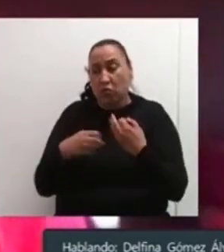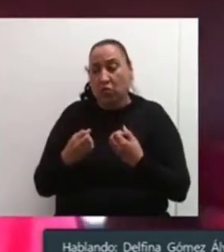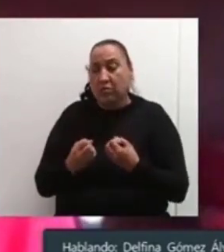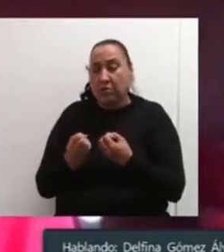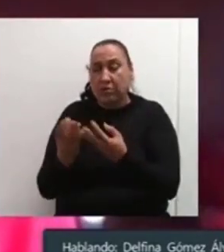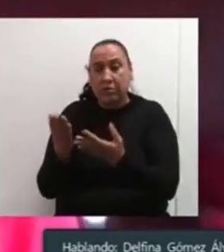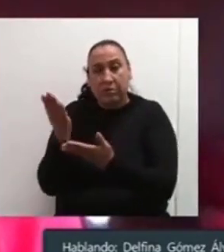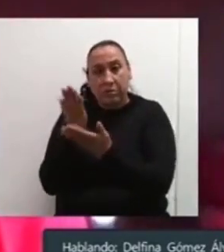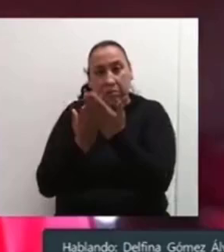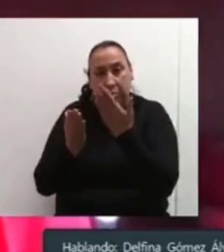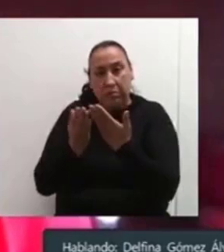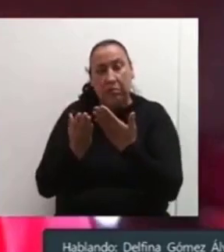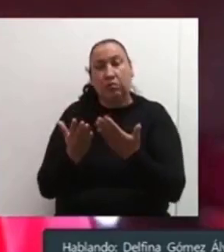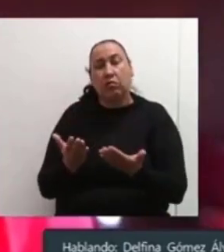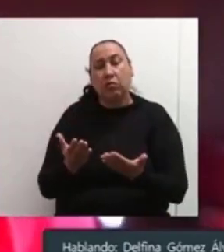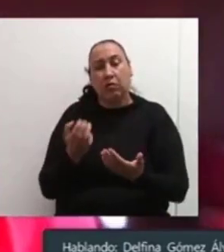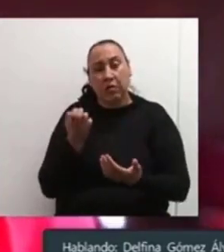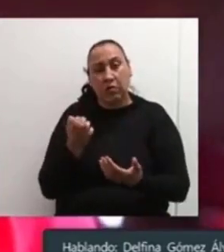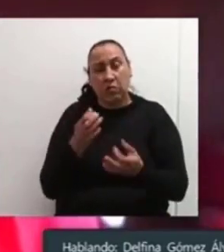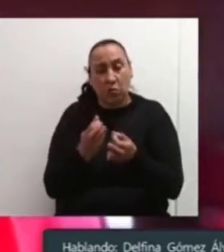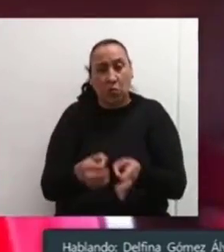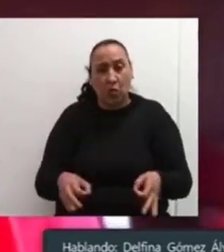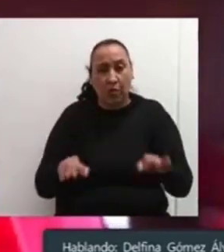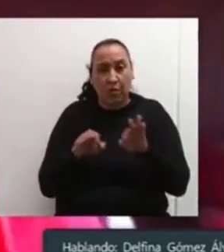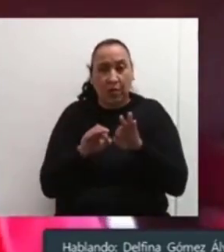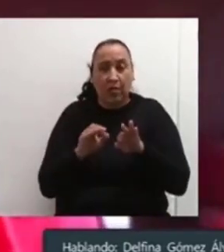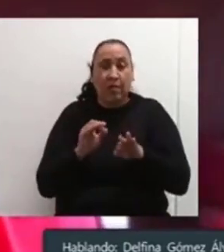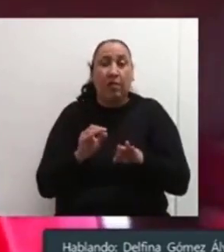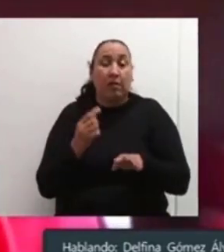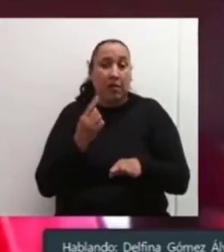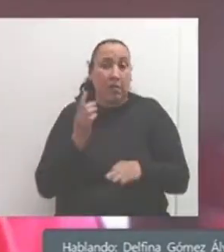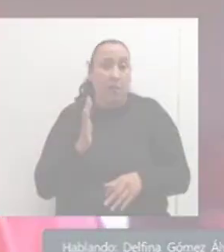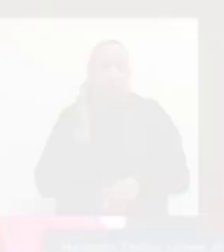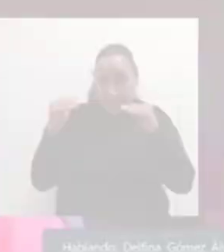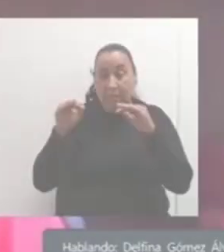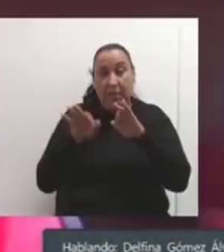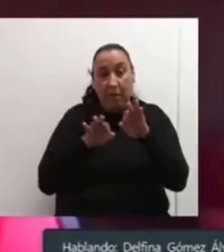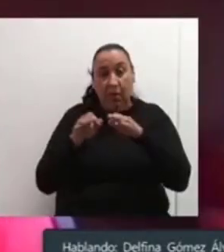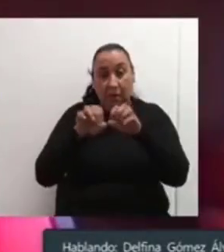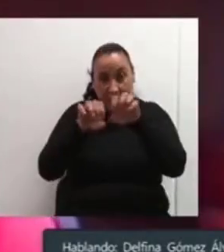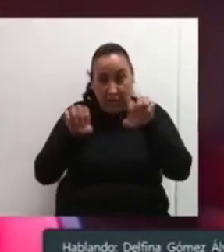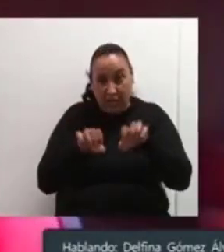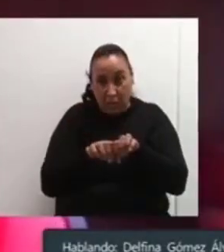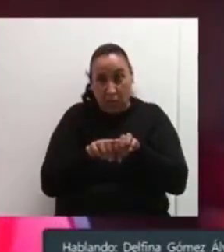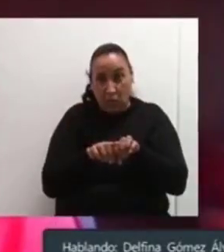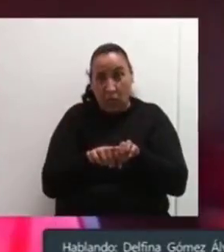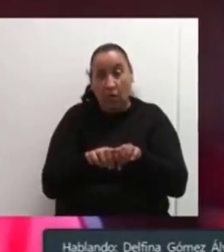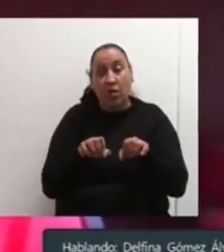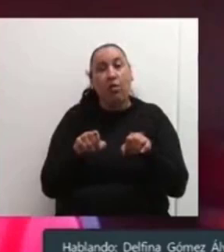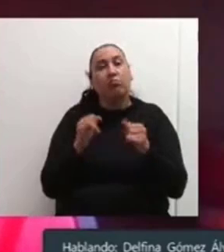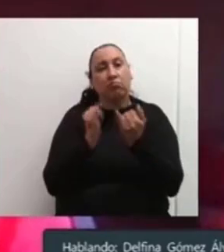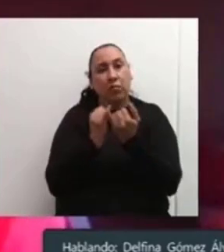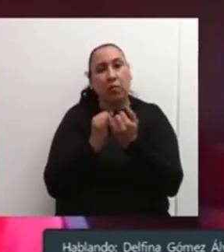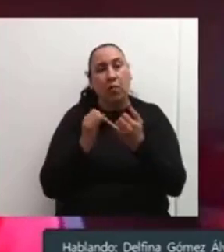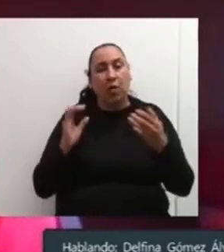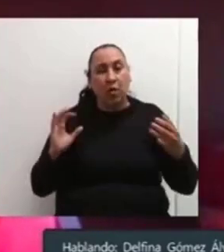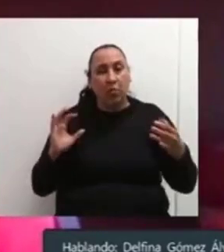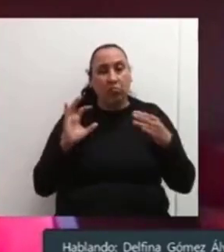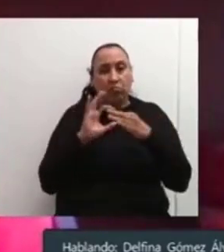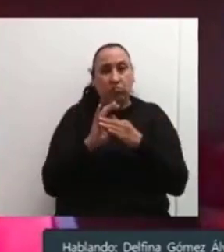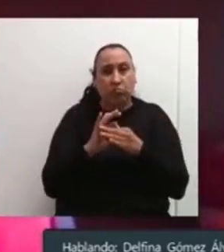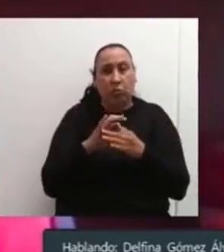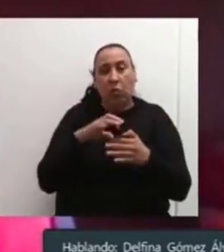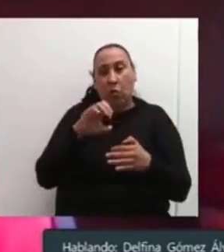ofrecerles para un futuro que puede ser para ellos la diferencia en su vida y junto con ellos también pues estamos trabajando